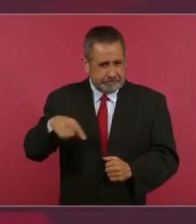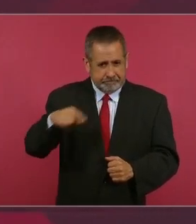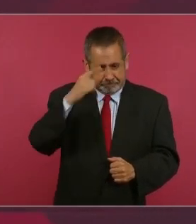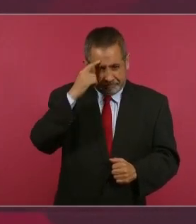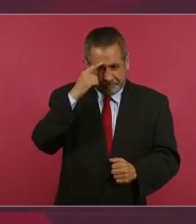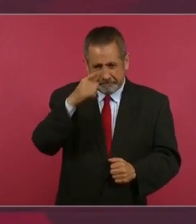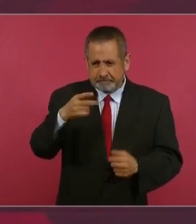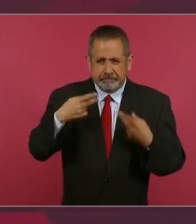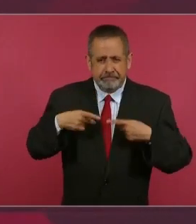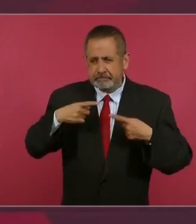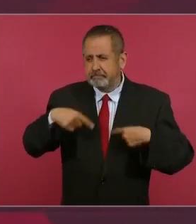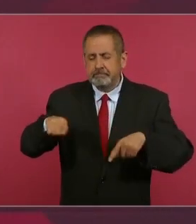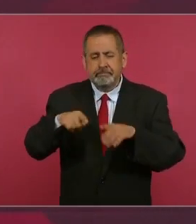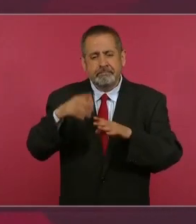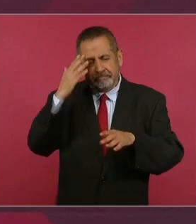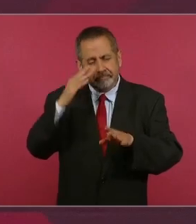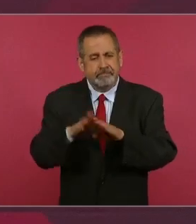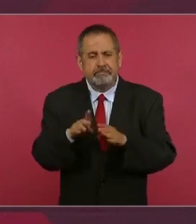para la gente,